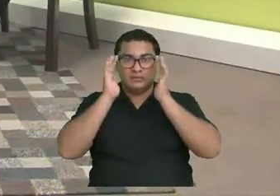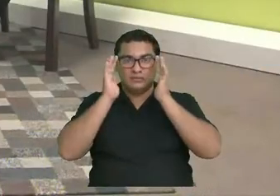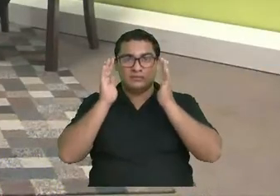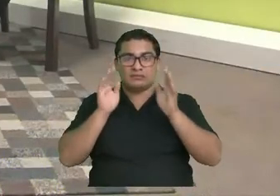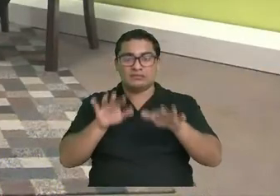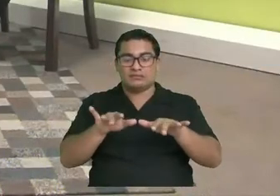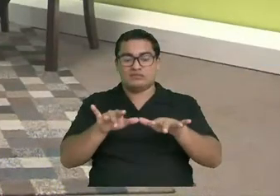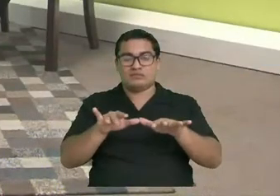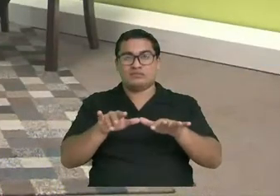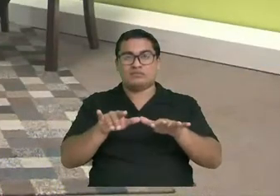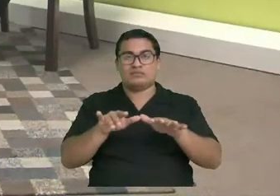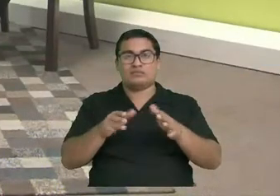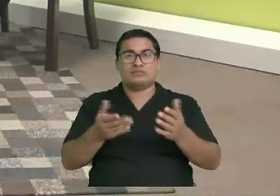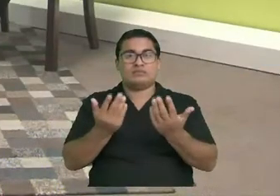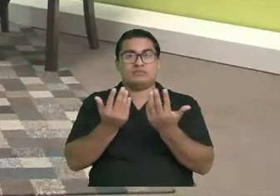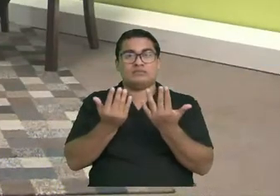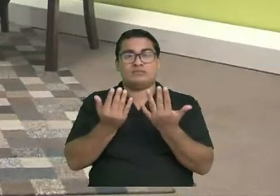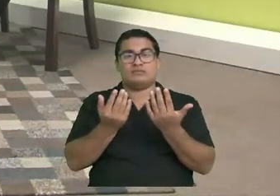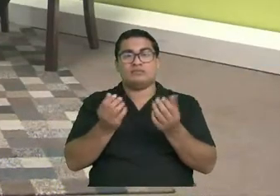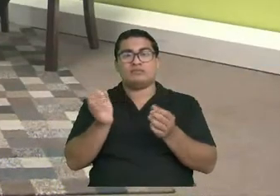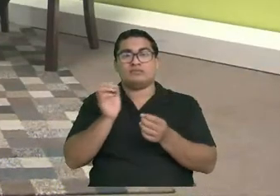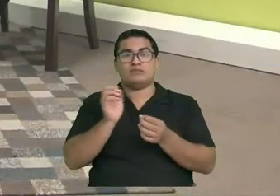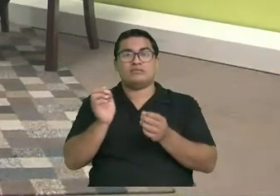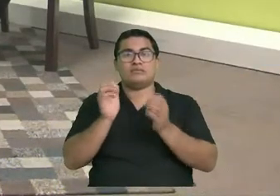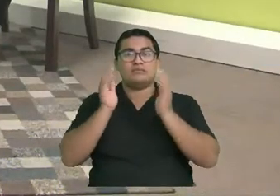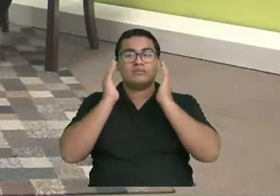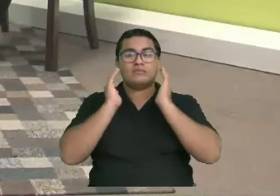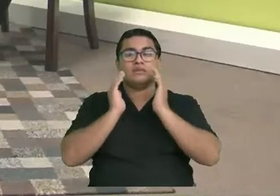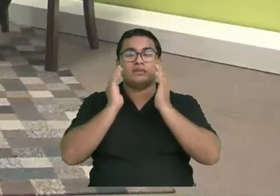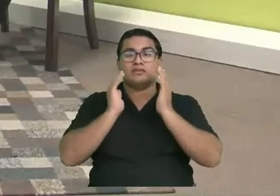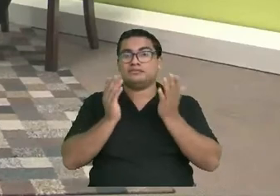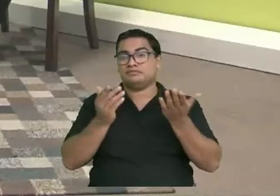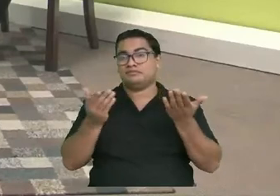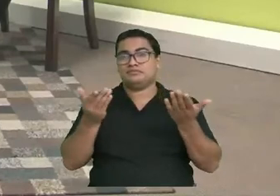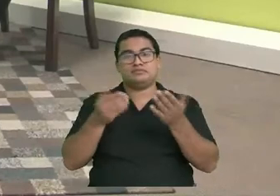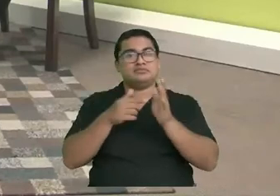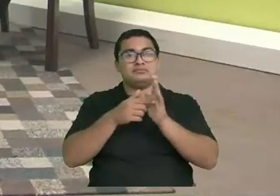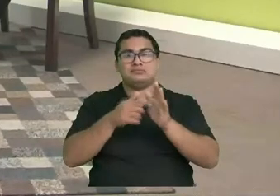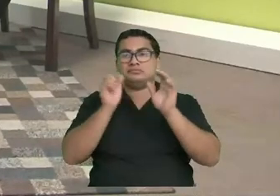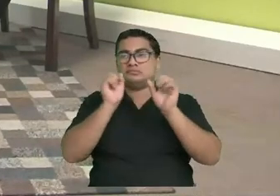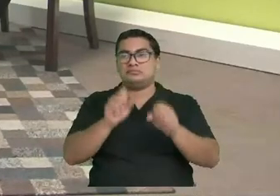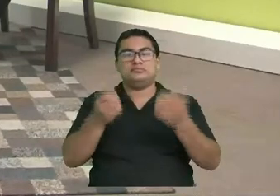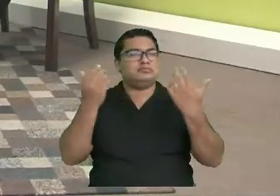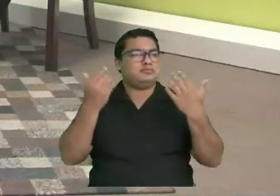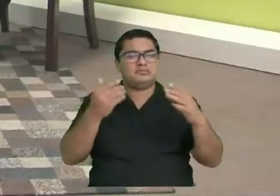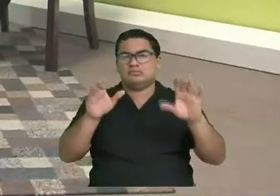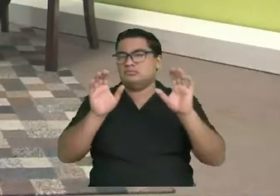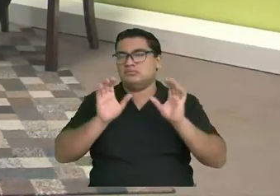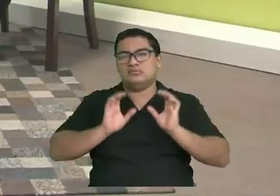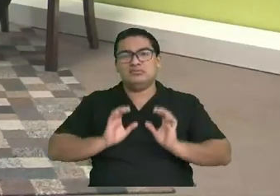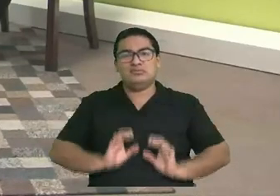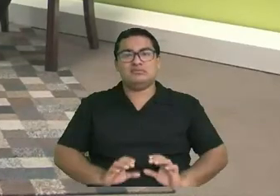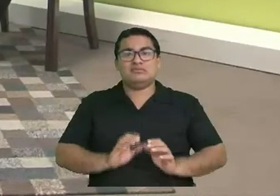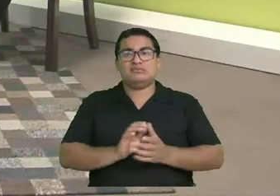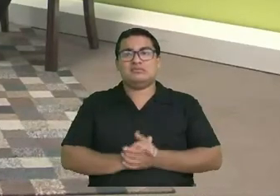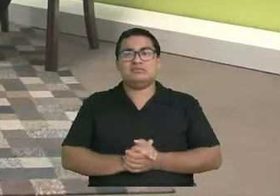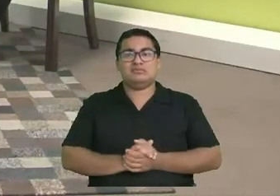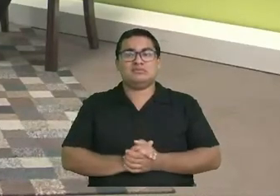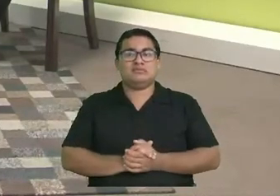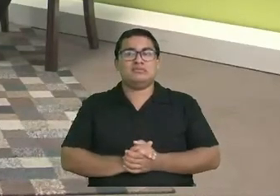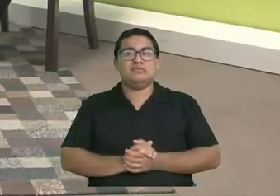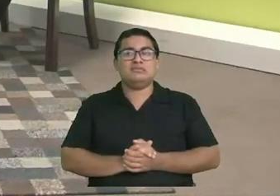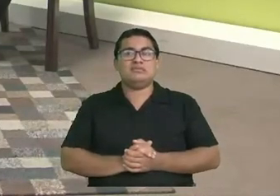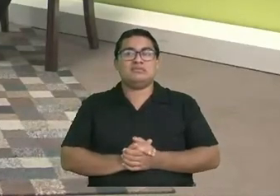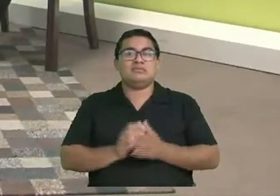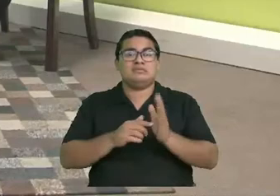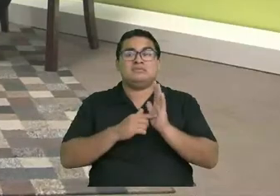planta de los pies, en las manos o también aquí? ¿No? Pueden presentarlo en cualquier parte. En cualquier parte. Así es. Usualmente,